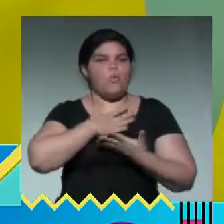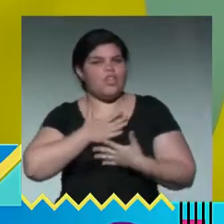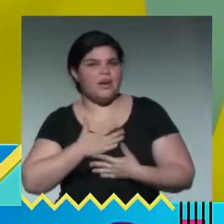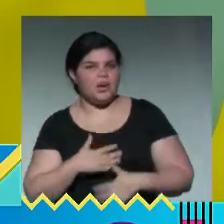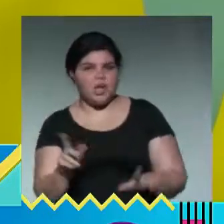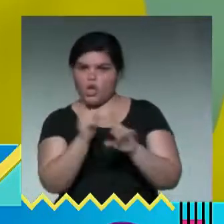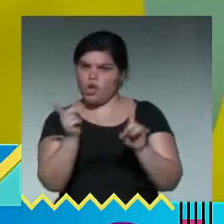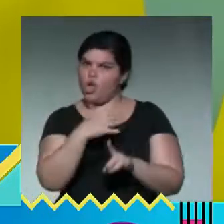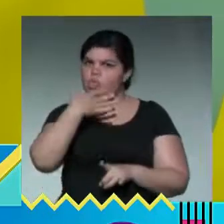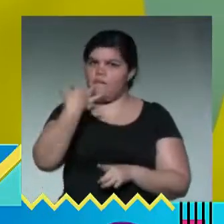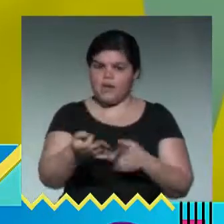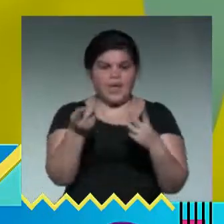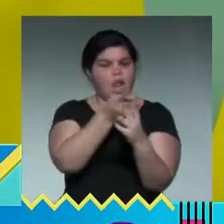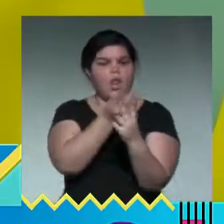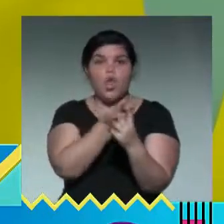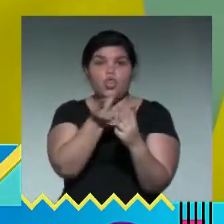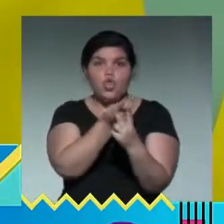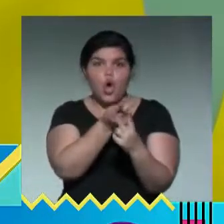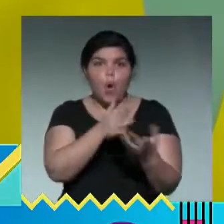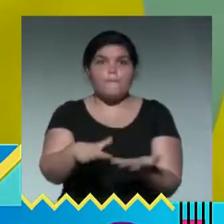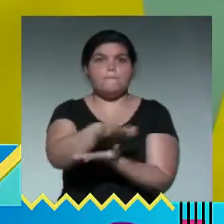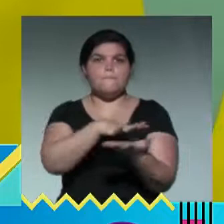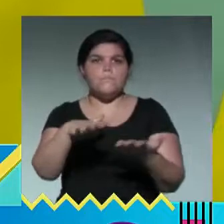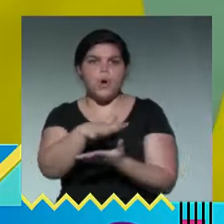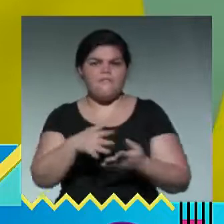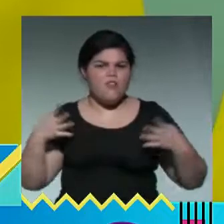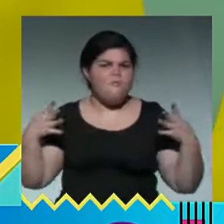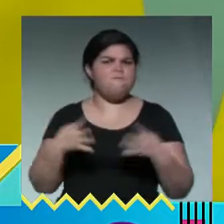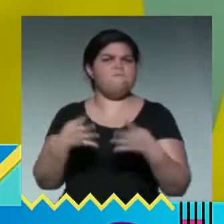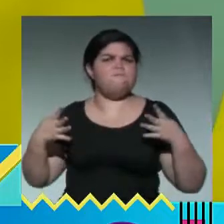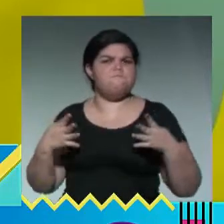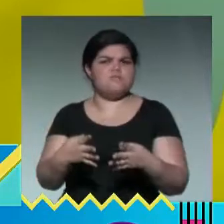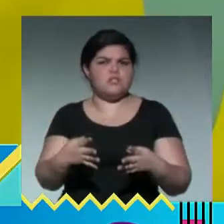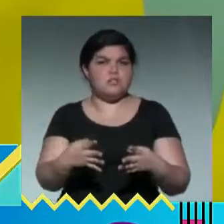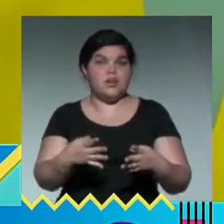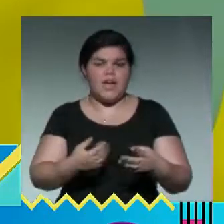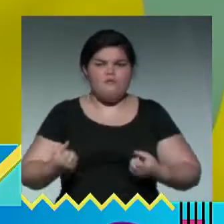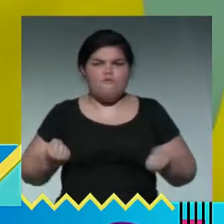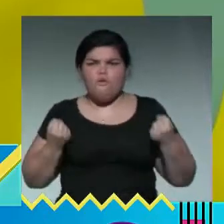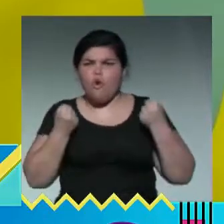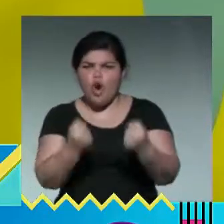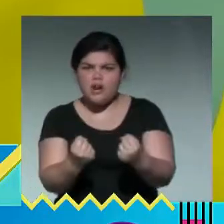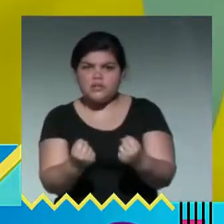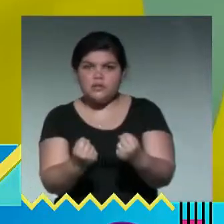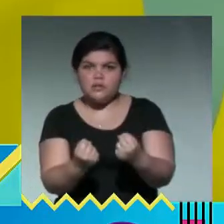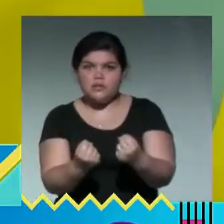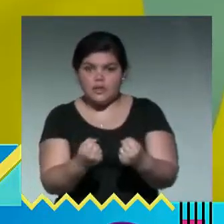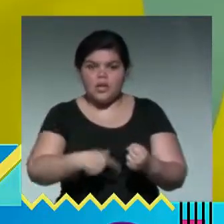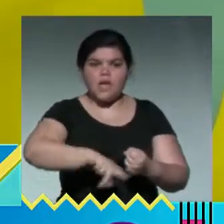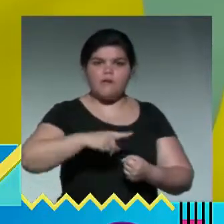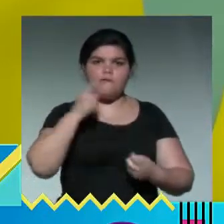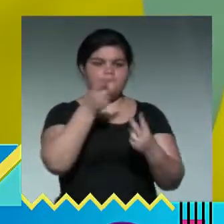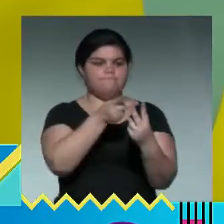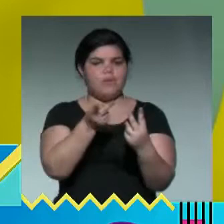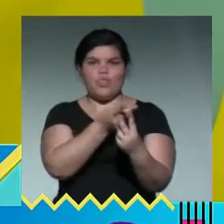guerreros, obviamente, porque si no, no podían haber formado imperios. Entonces, cuando llegan los